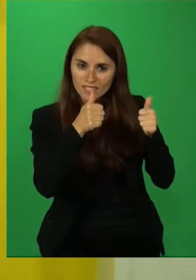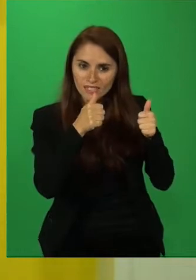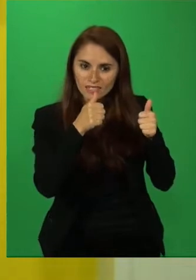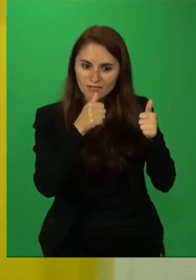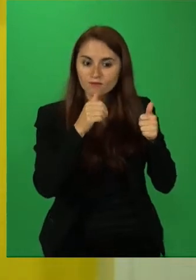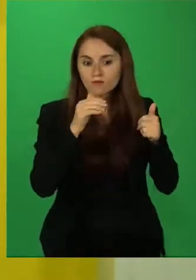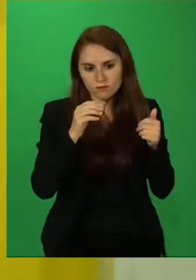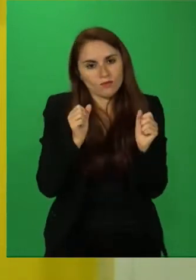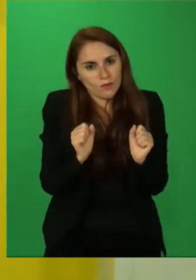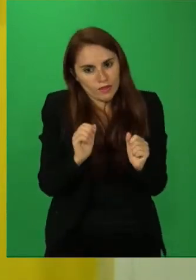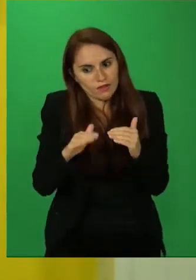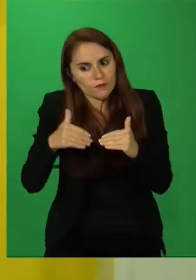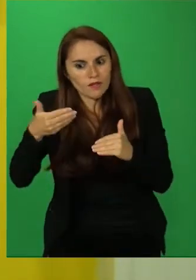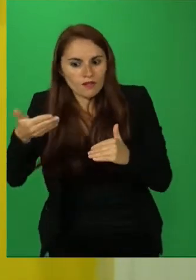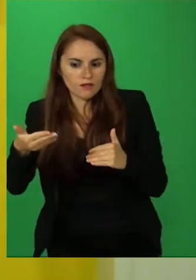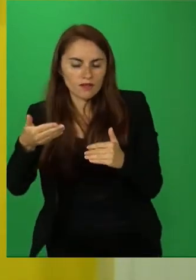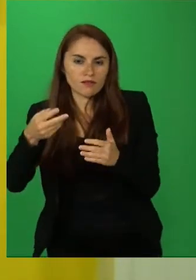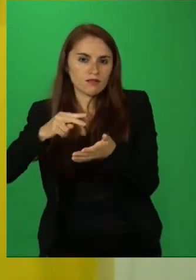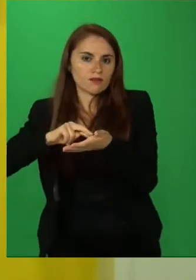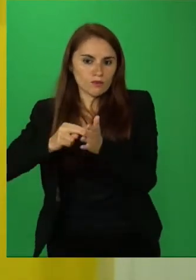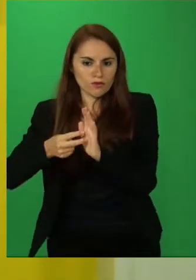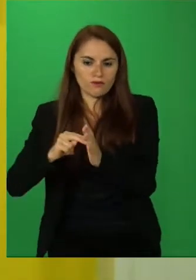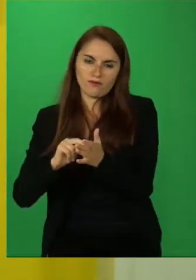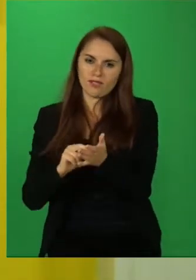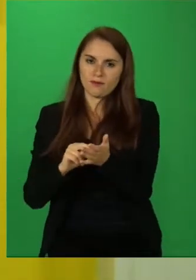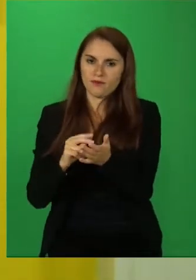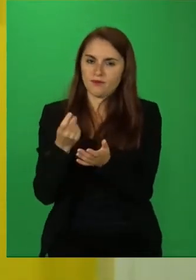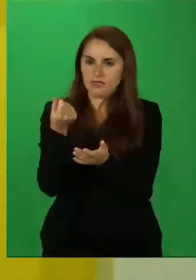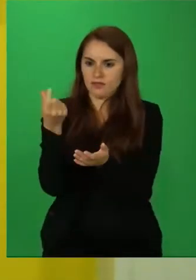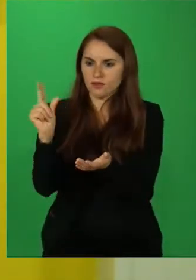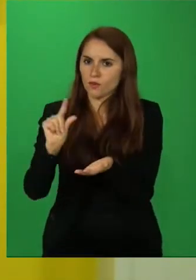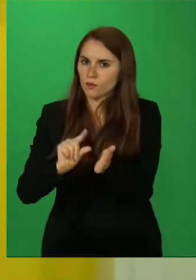decir, necesité de conocimiento previo para poder darle un